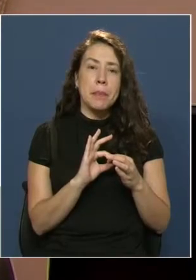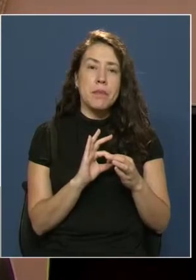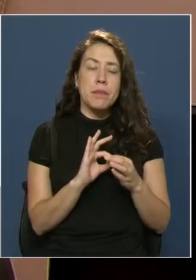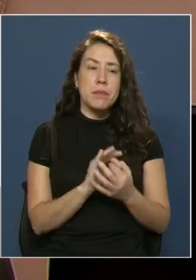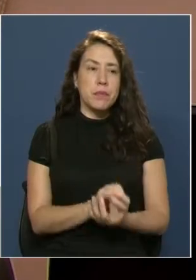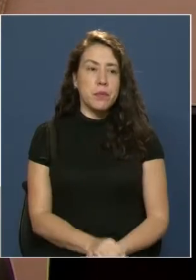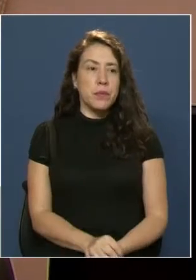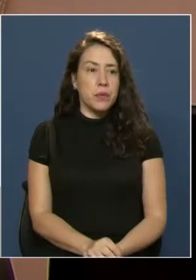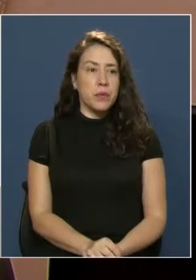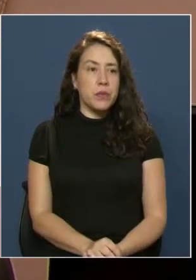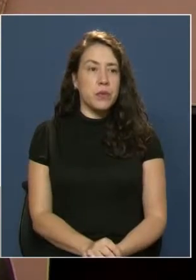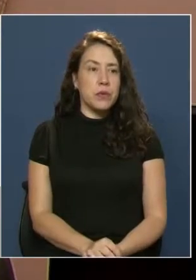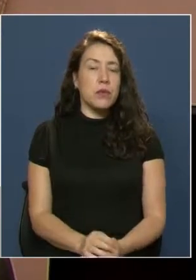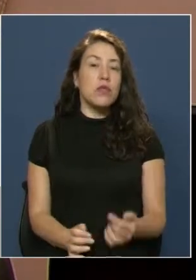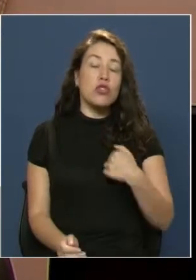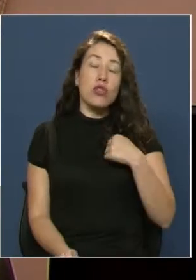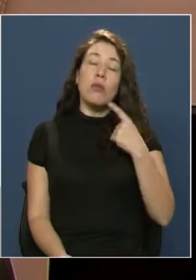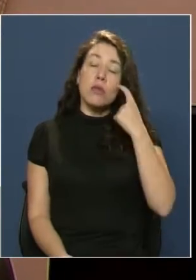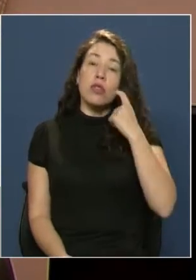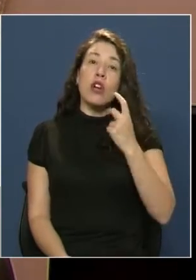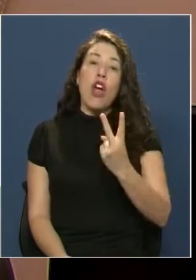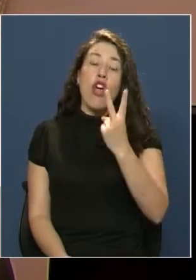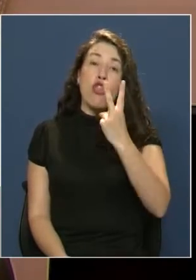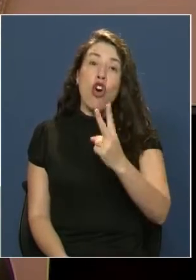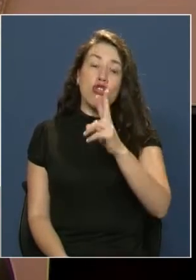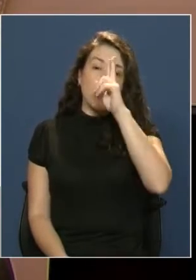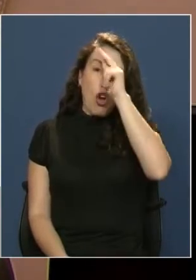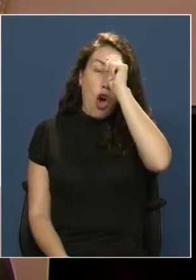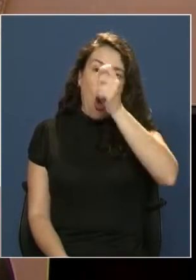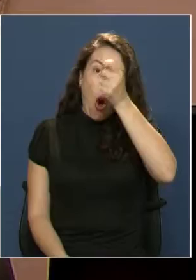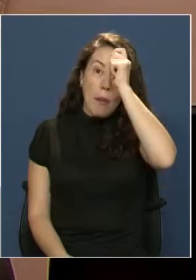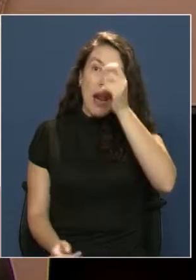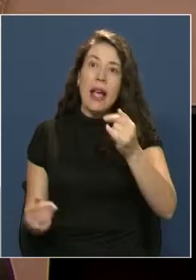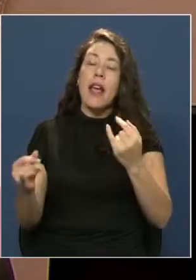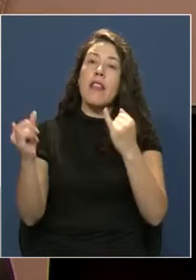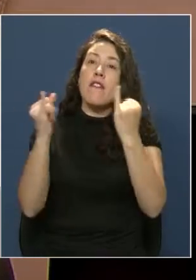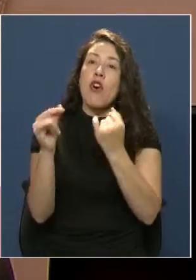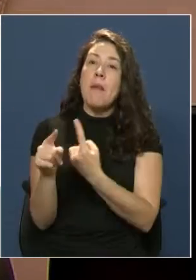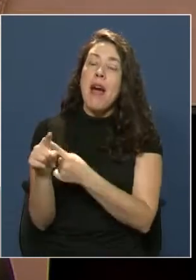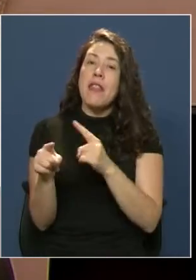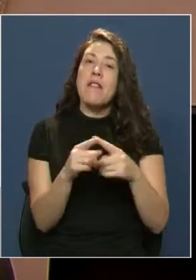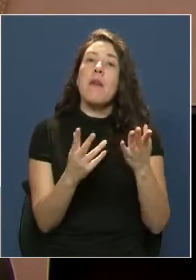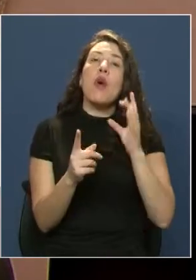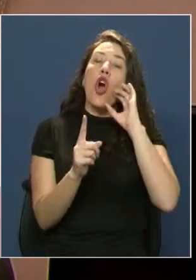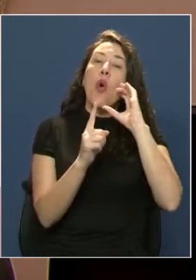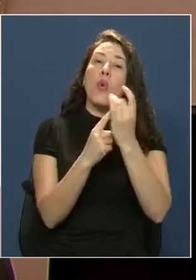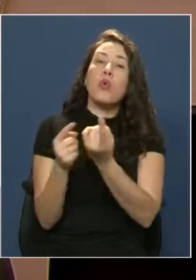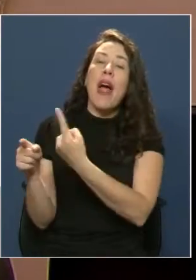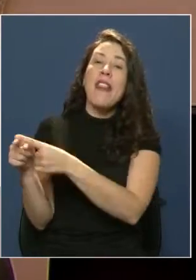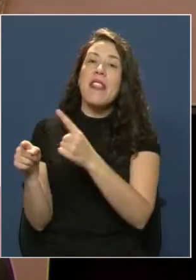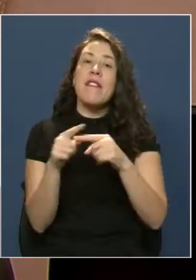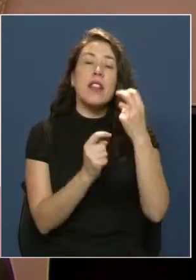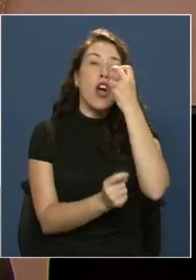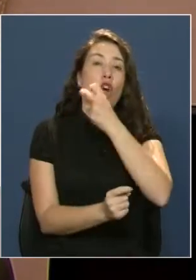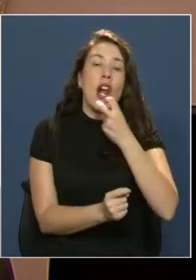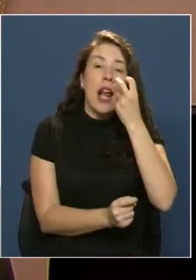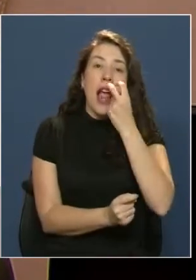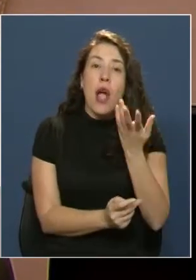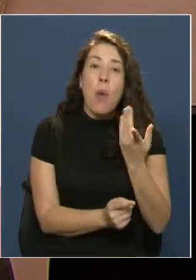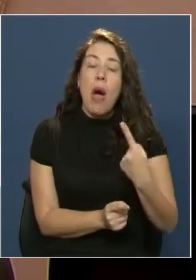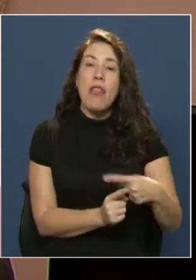corresponde dos homenajes de caracteres diferentes, porque eran culturas diferentes con lenguaje